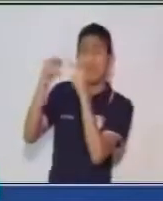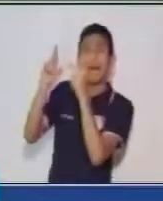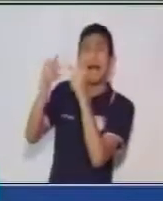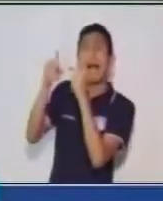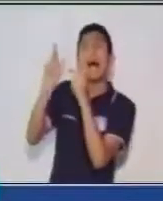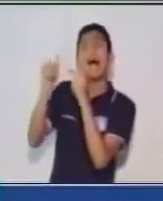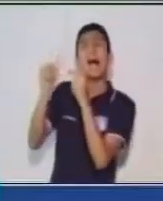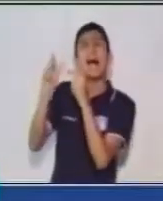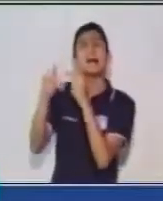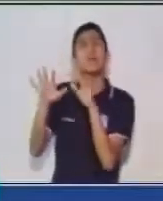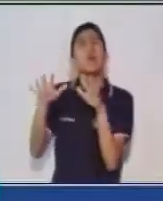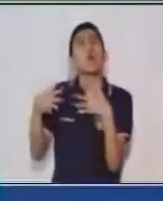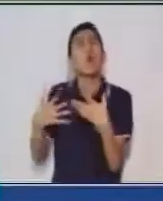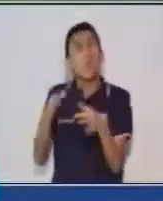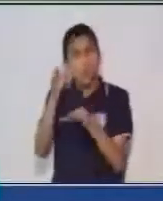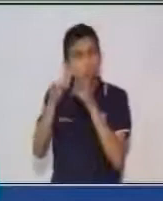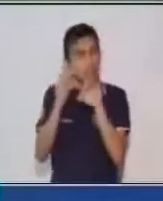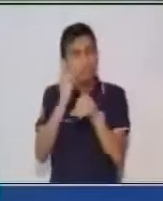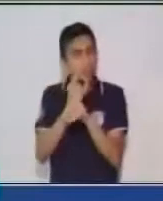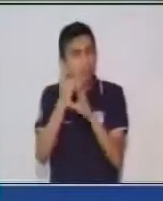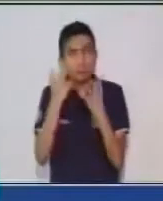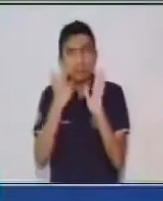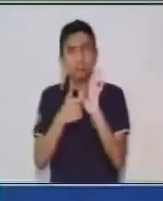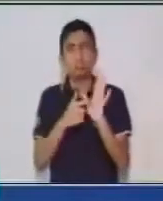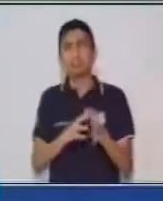¿Cómo lo conjugaríamos entonces?